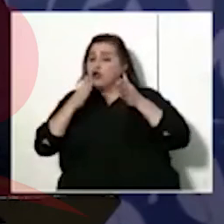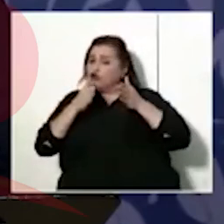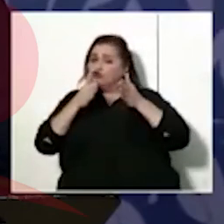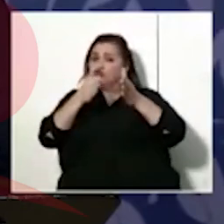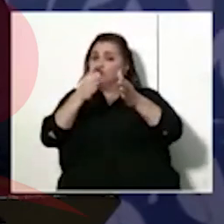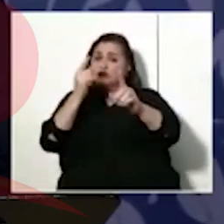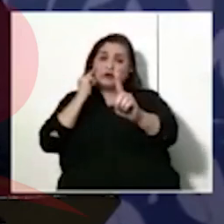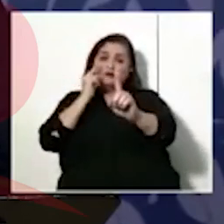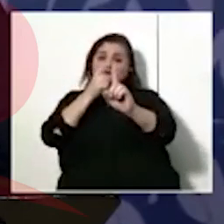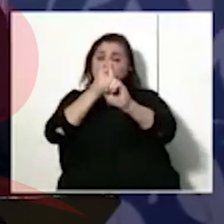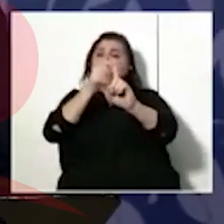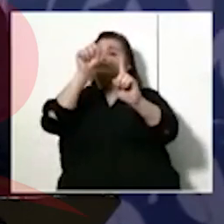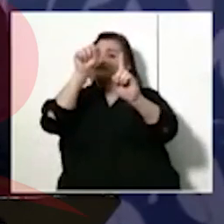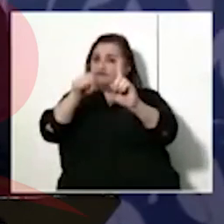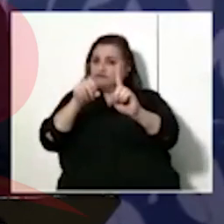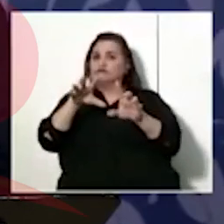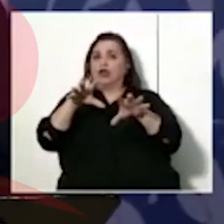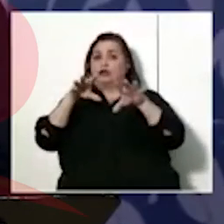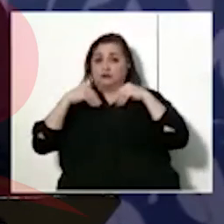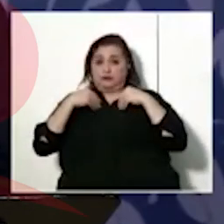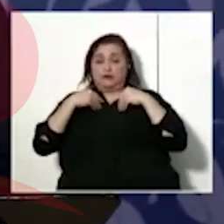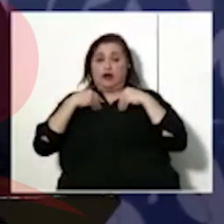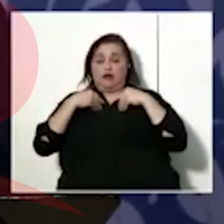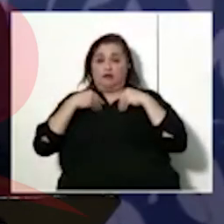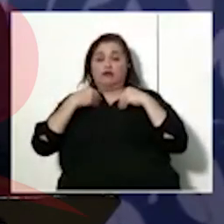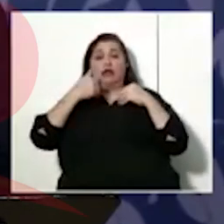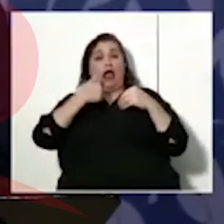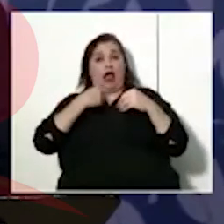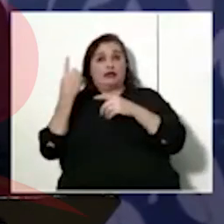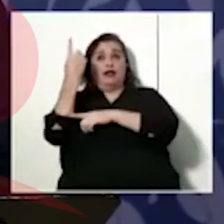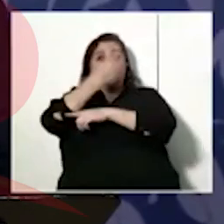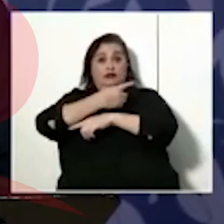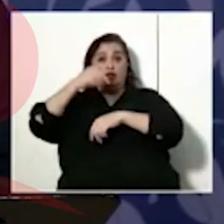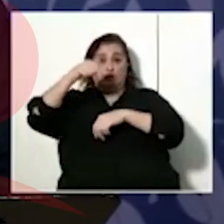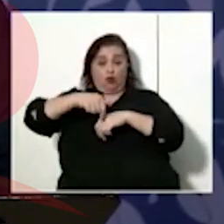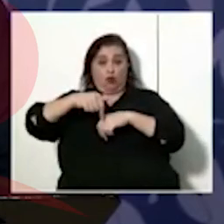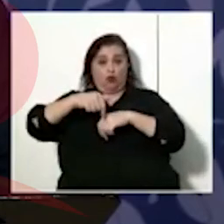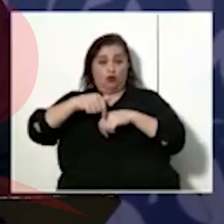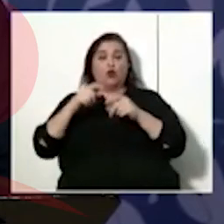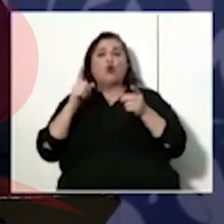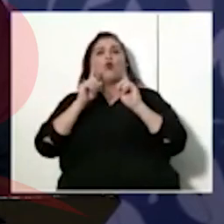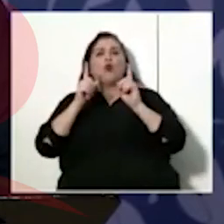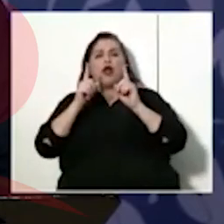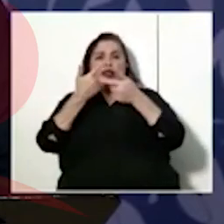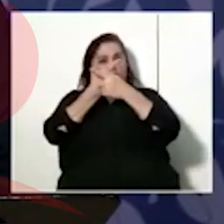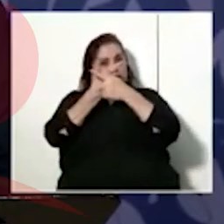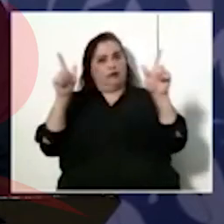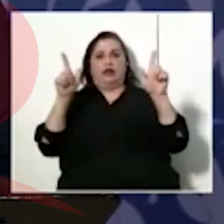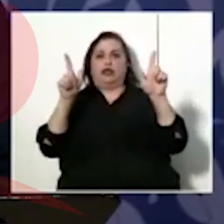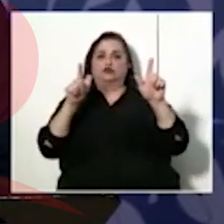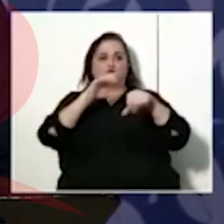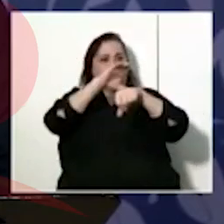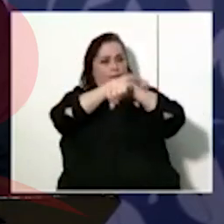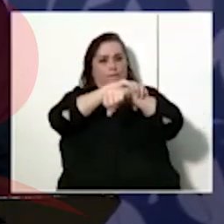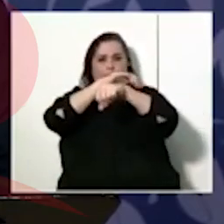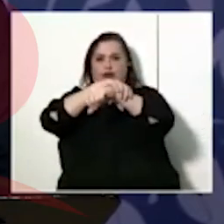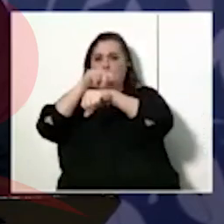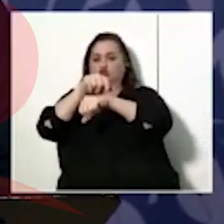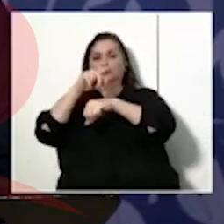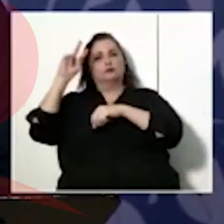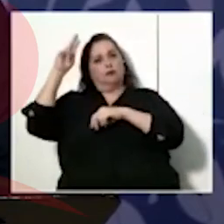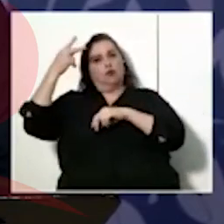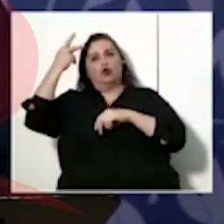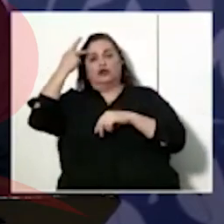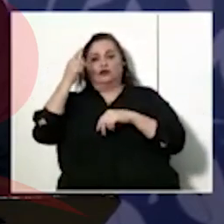ruta viable, aceptable, que hay al día de hoy es la liberación de los